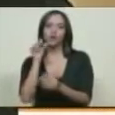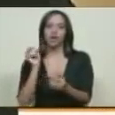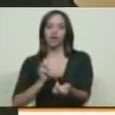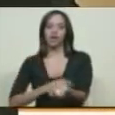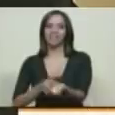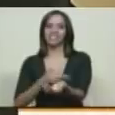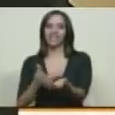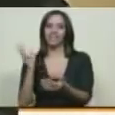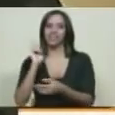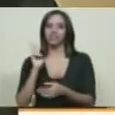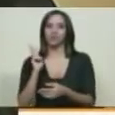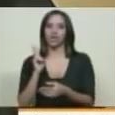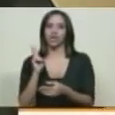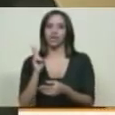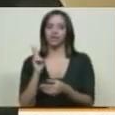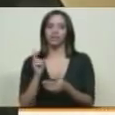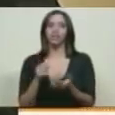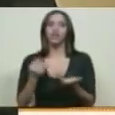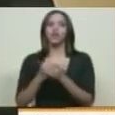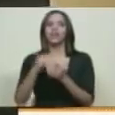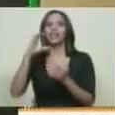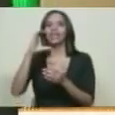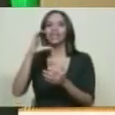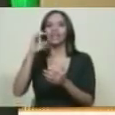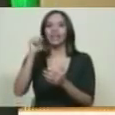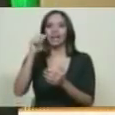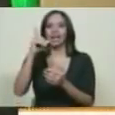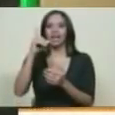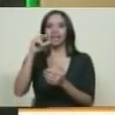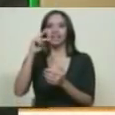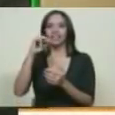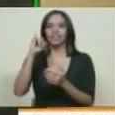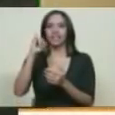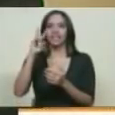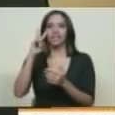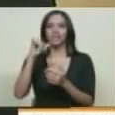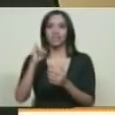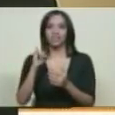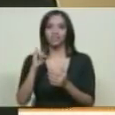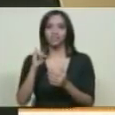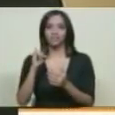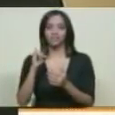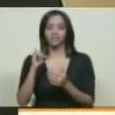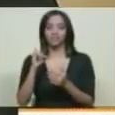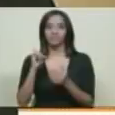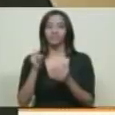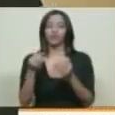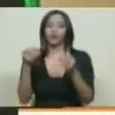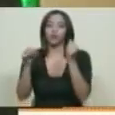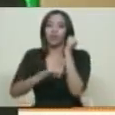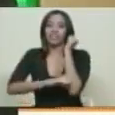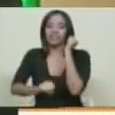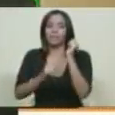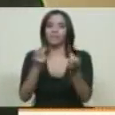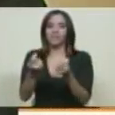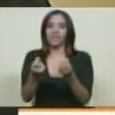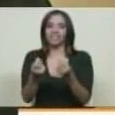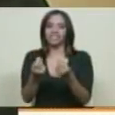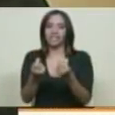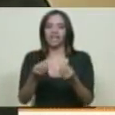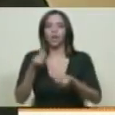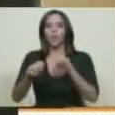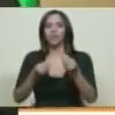con el RECADI, con el CADIVI, con toda la trampa financiera que hay, en la que yo, como hacía la Polar,